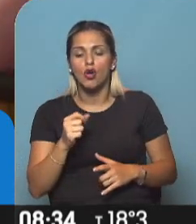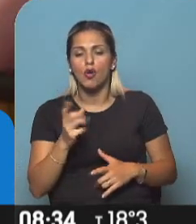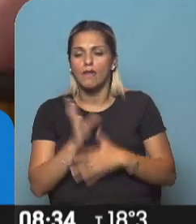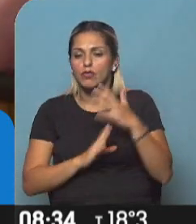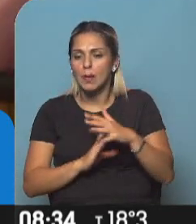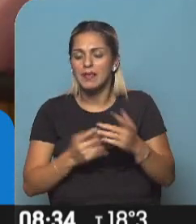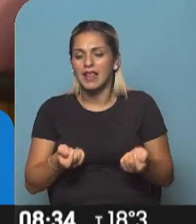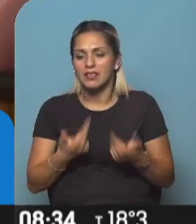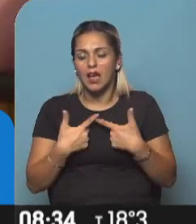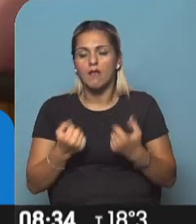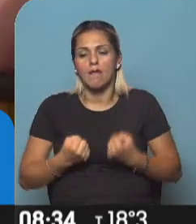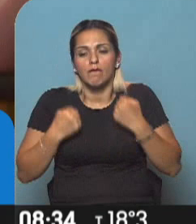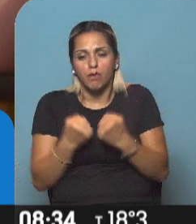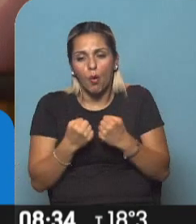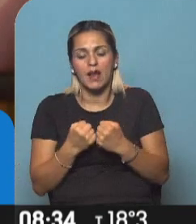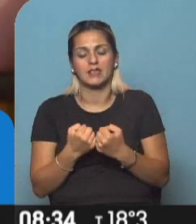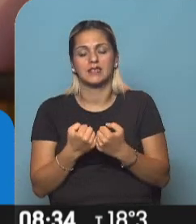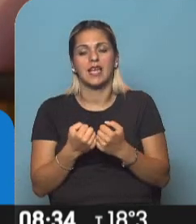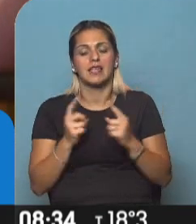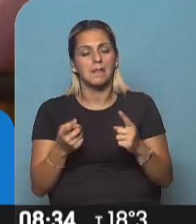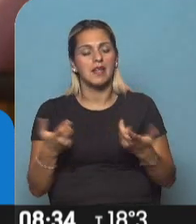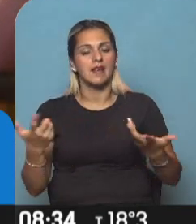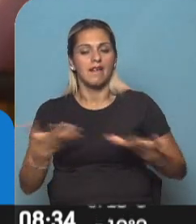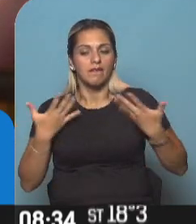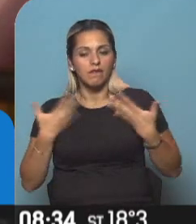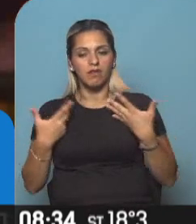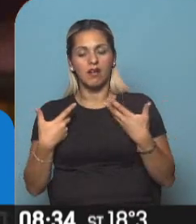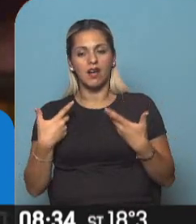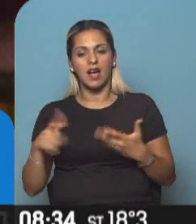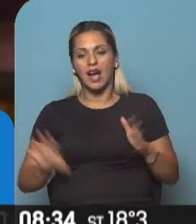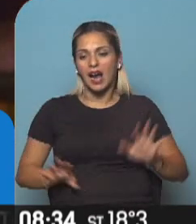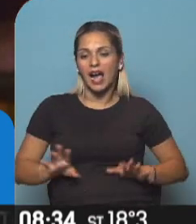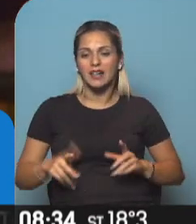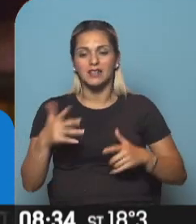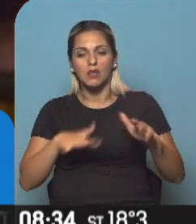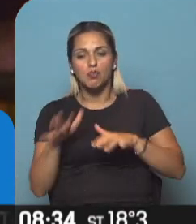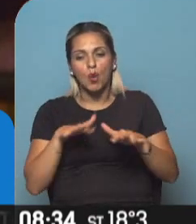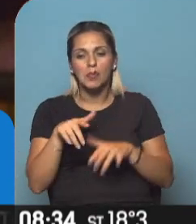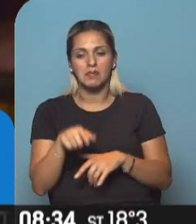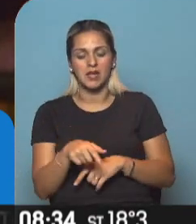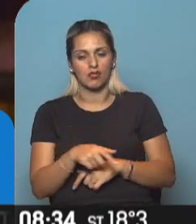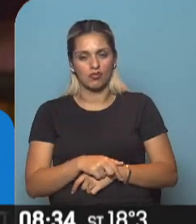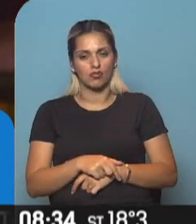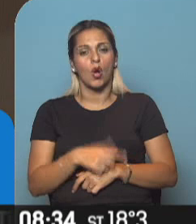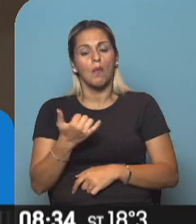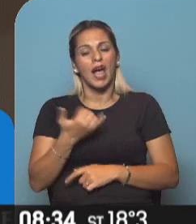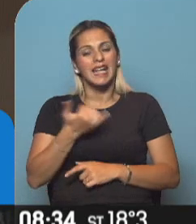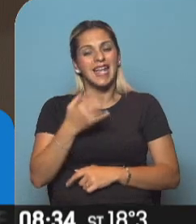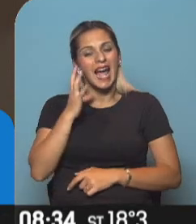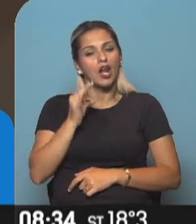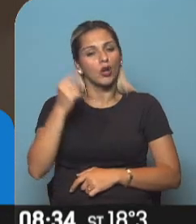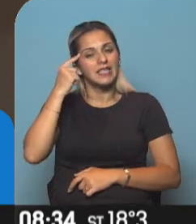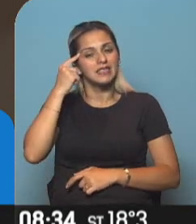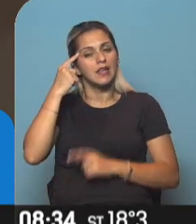energía también vitalidad y ganas de ponernos a hacer más cosas no a veces uno porque hay algo en el cerebro que se